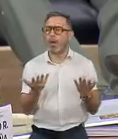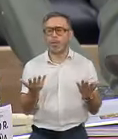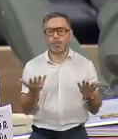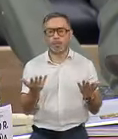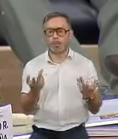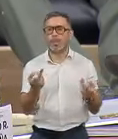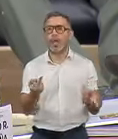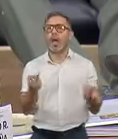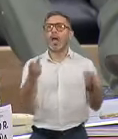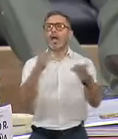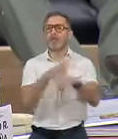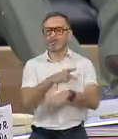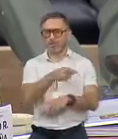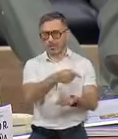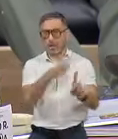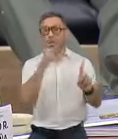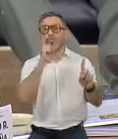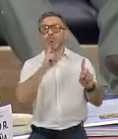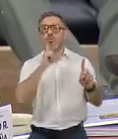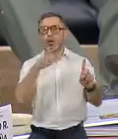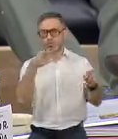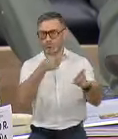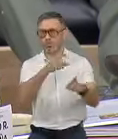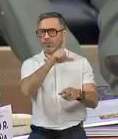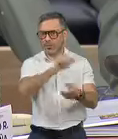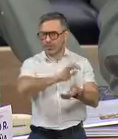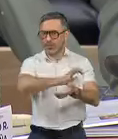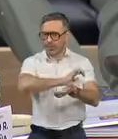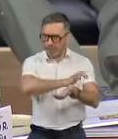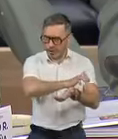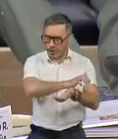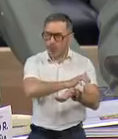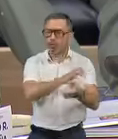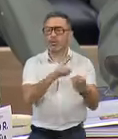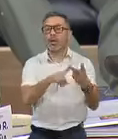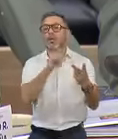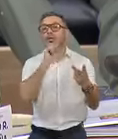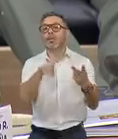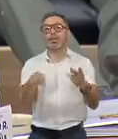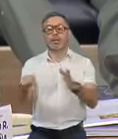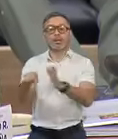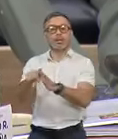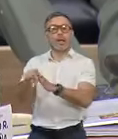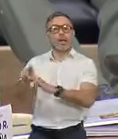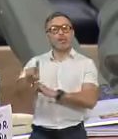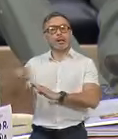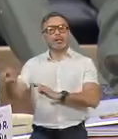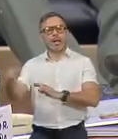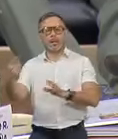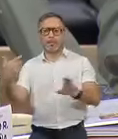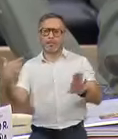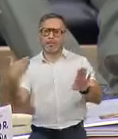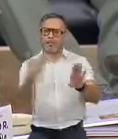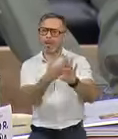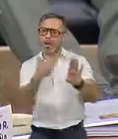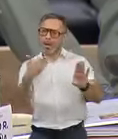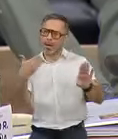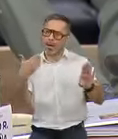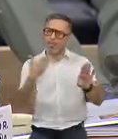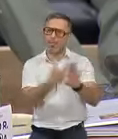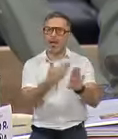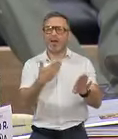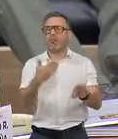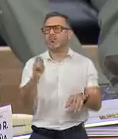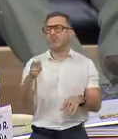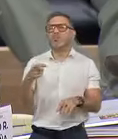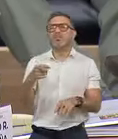la discriminación por ser mujer, sino que sufre los embates permanentes de la derecha, que tienen, pues son tan pobres que